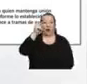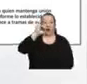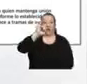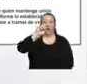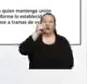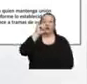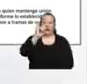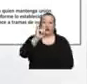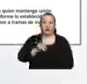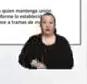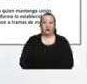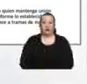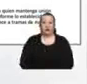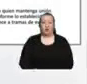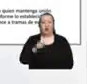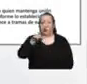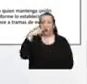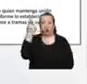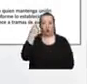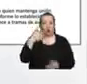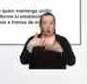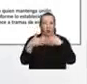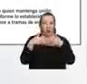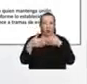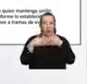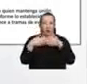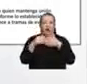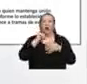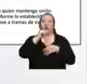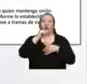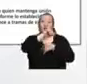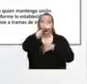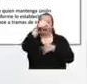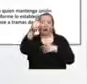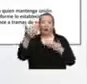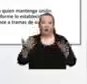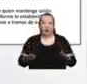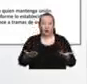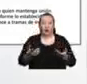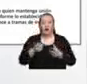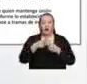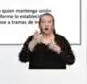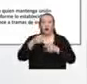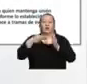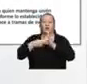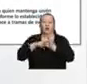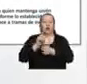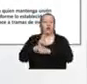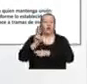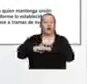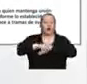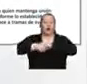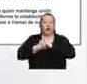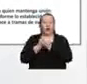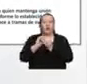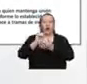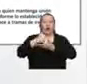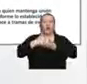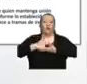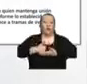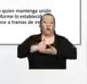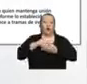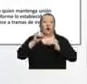y eso solo panamá así como de utilizar disfrutar beneficiarse al disponer